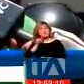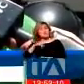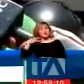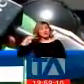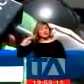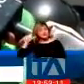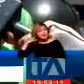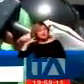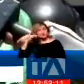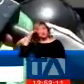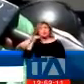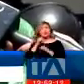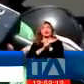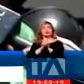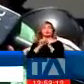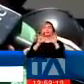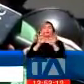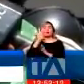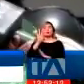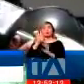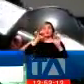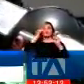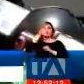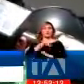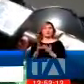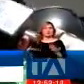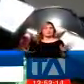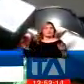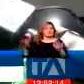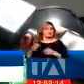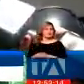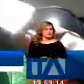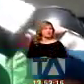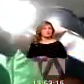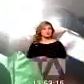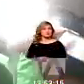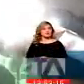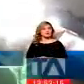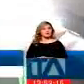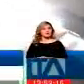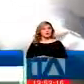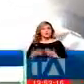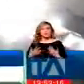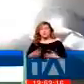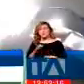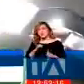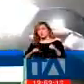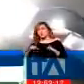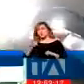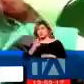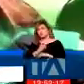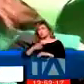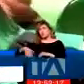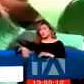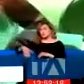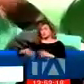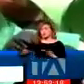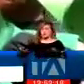a menores de 14 años han sido violadas miren cuento lo que significa en la vida de las niñas un día que se tarde